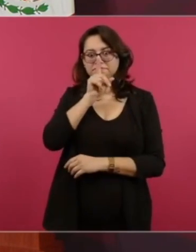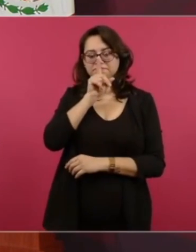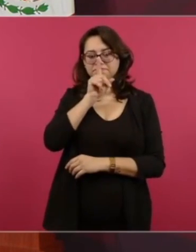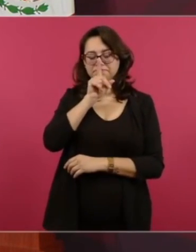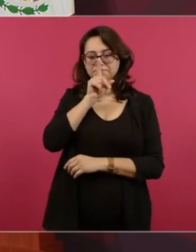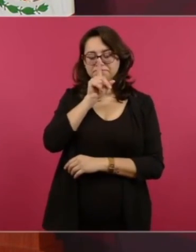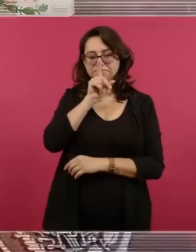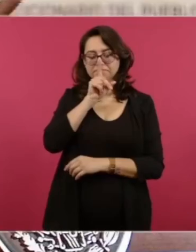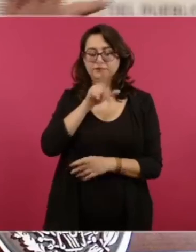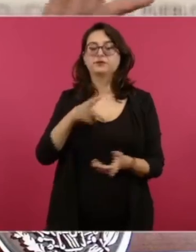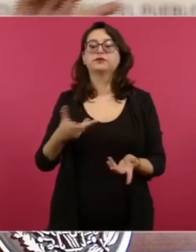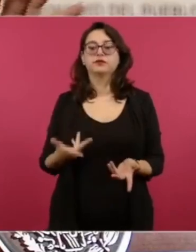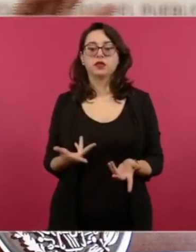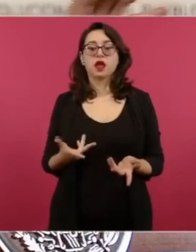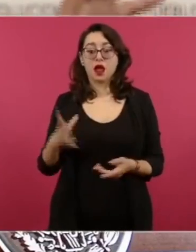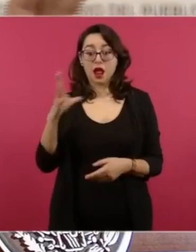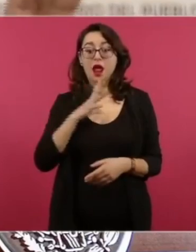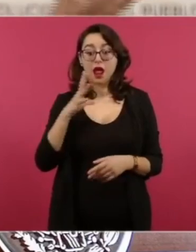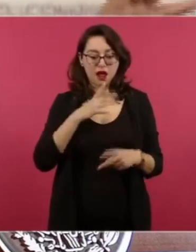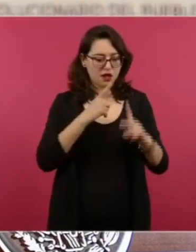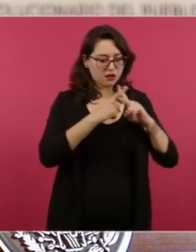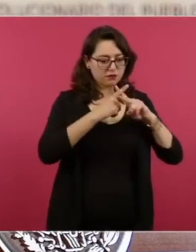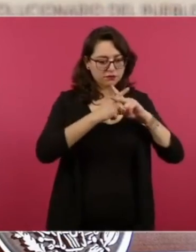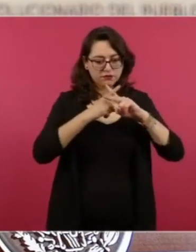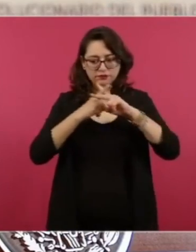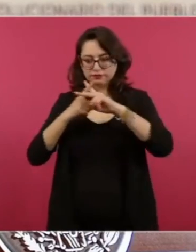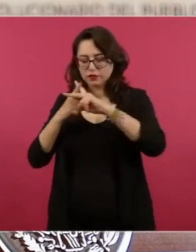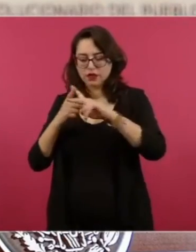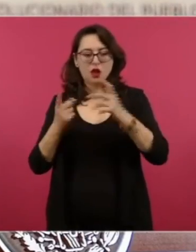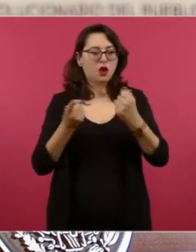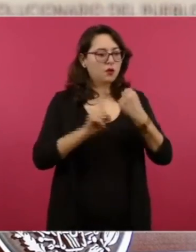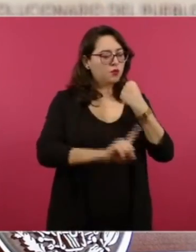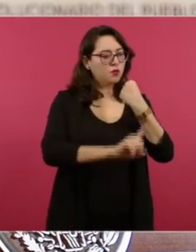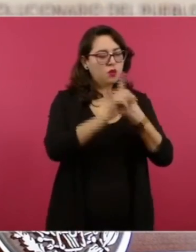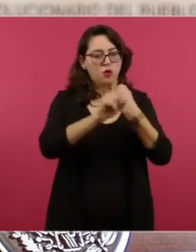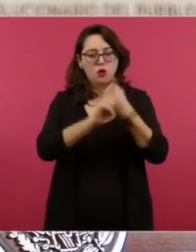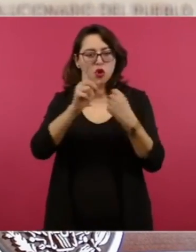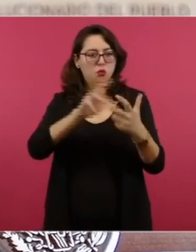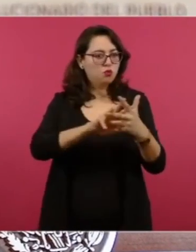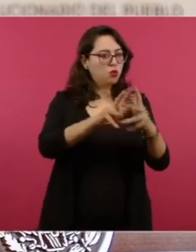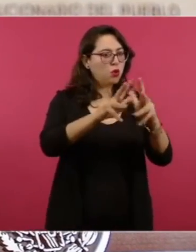para querer resolver el problema de la inseguridad